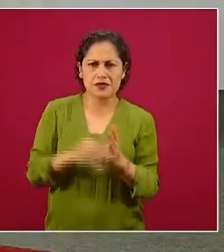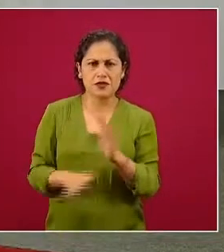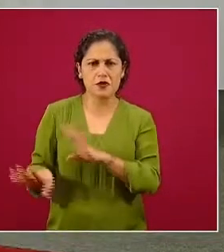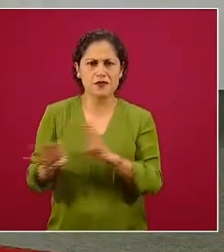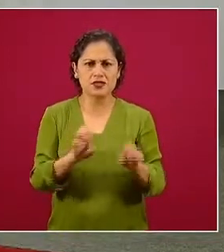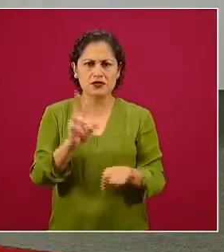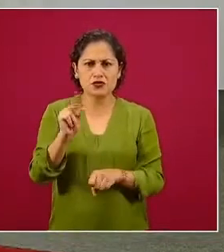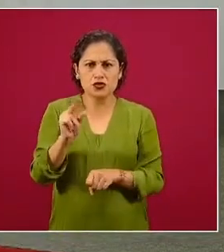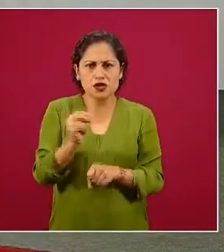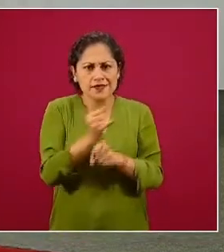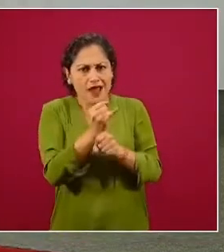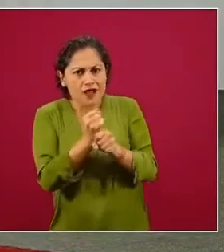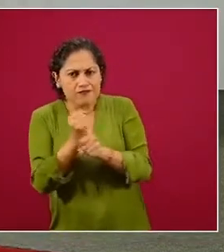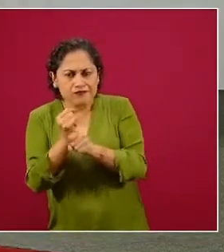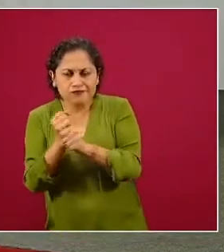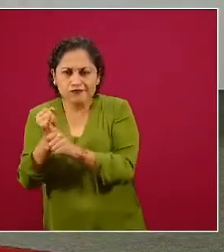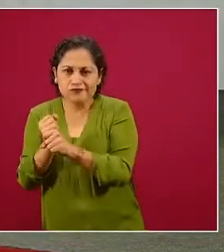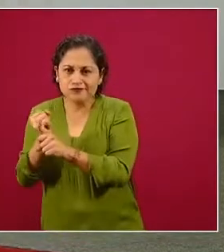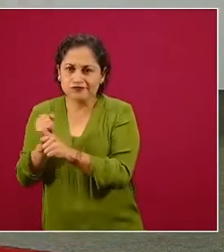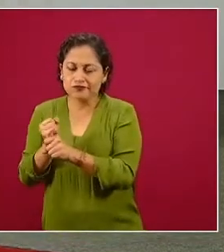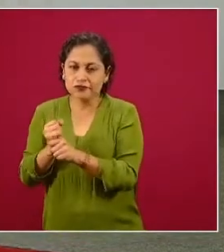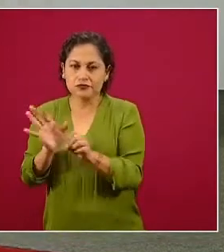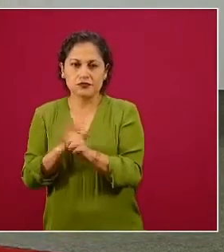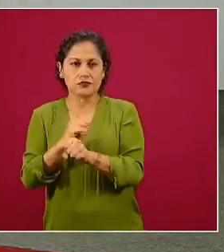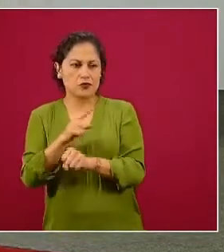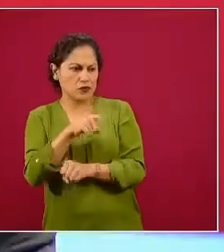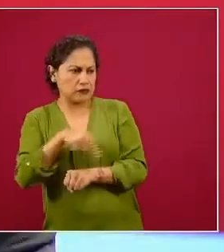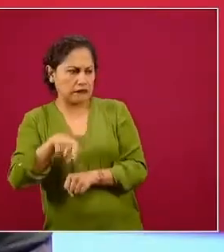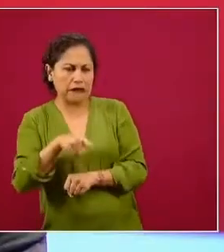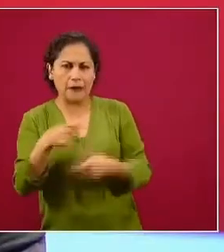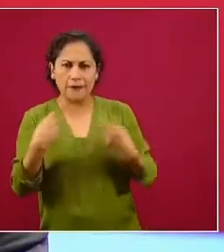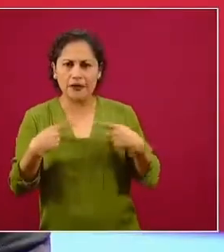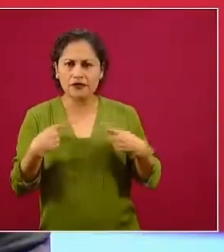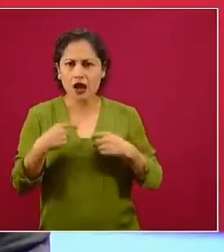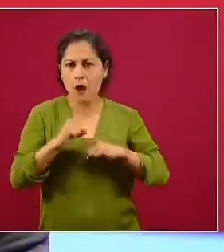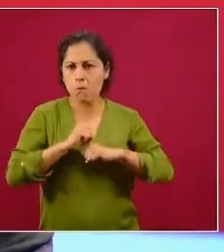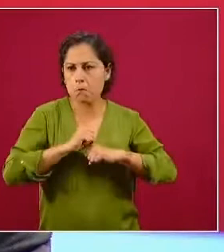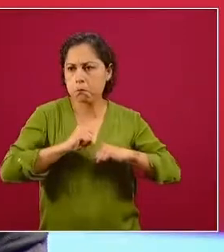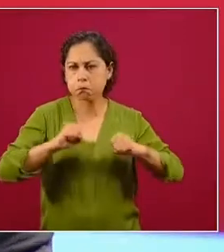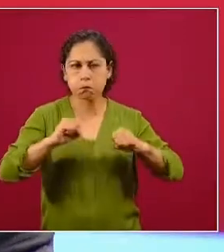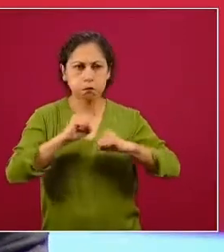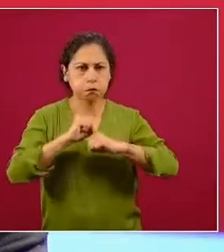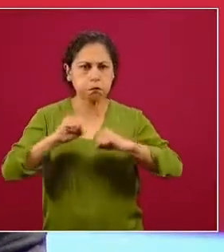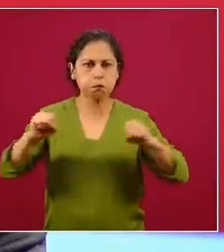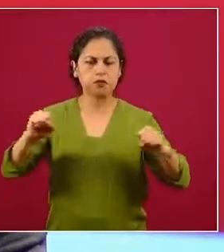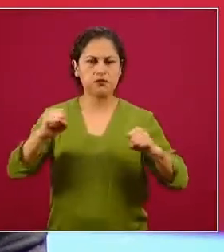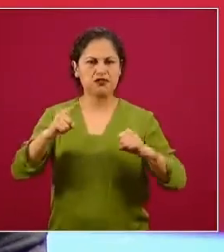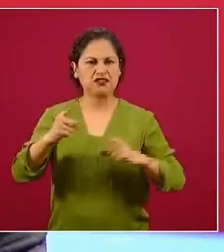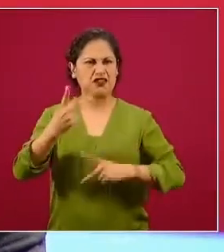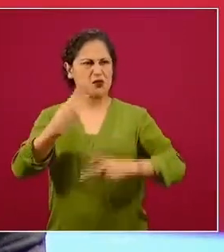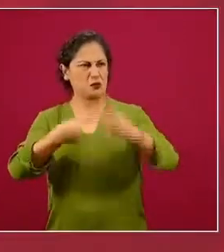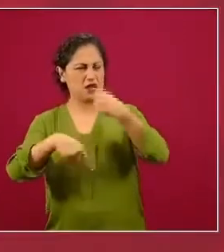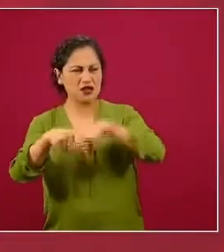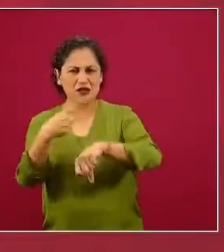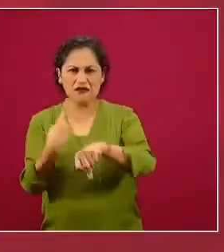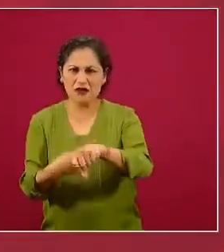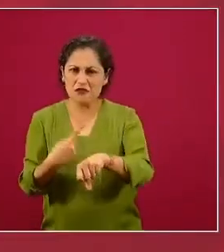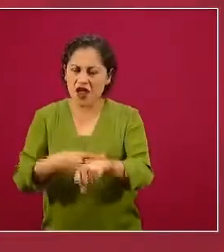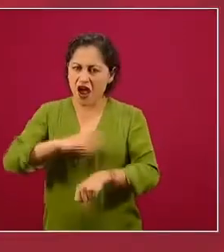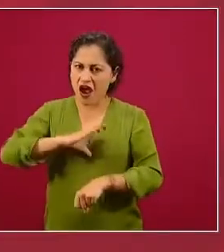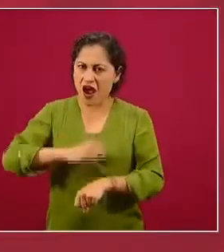construir, conforme crecía la epidemia de obesidad, sobrepeso, diabetes, hipertensión, múltiples cánceres que están asociados con la